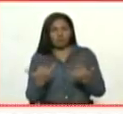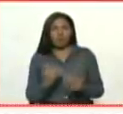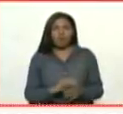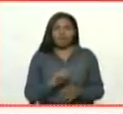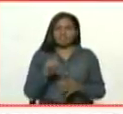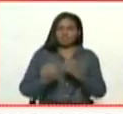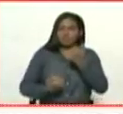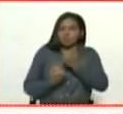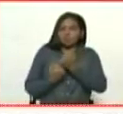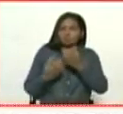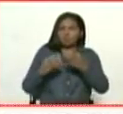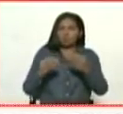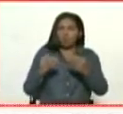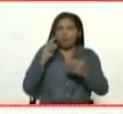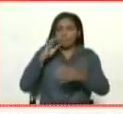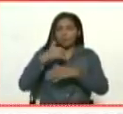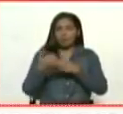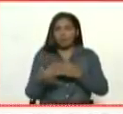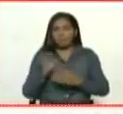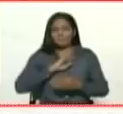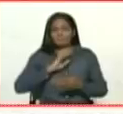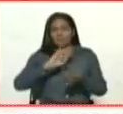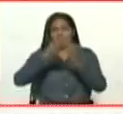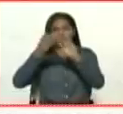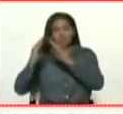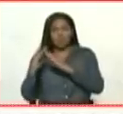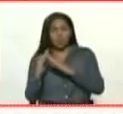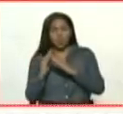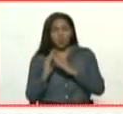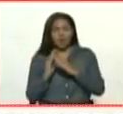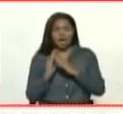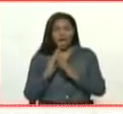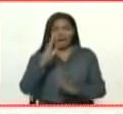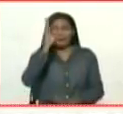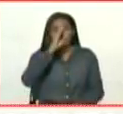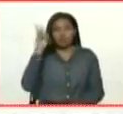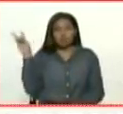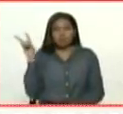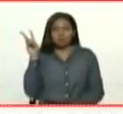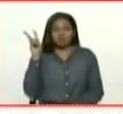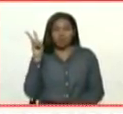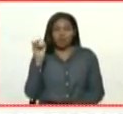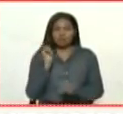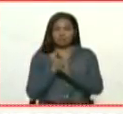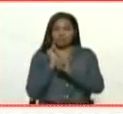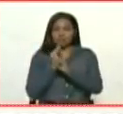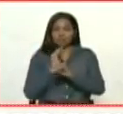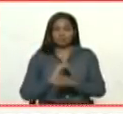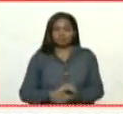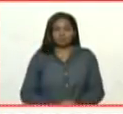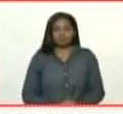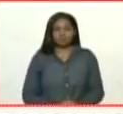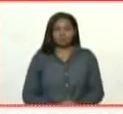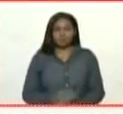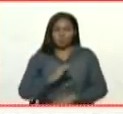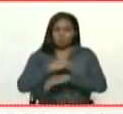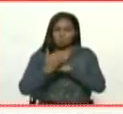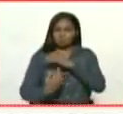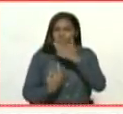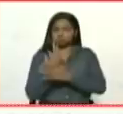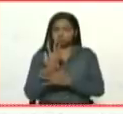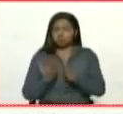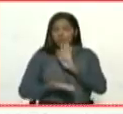el fortalecimiento del programa Mi Comuna BDB Digital, programa